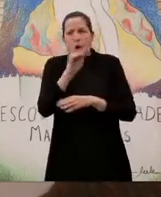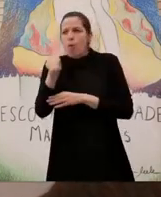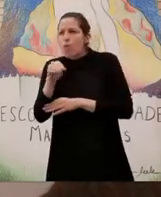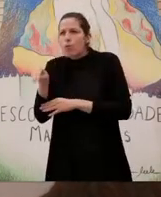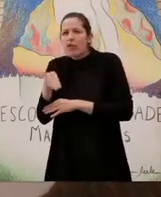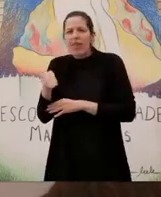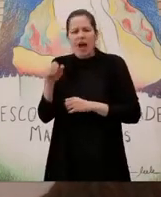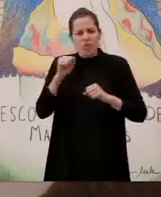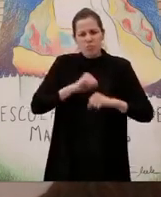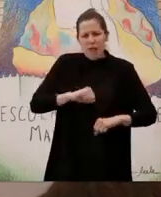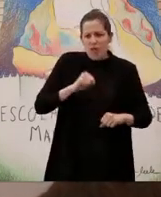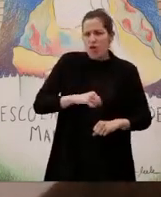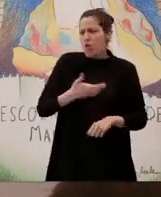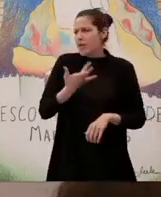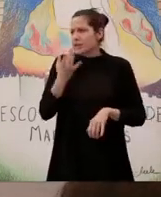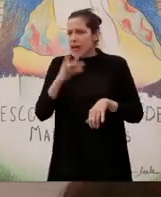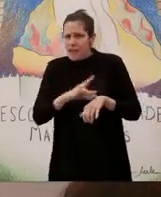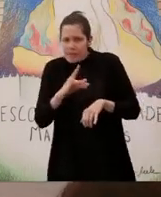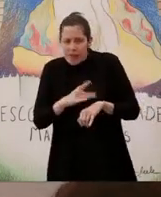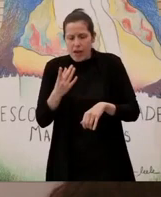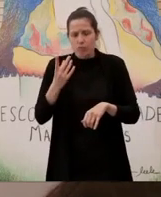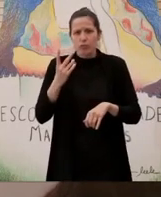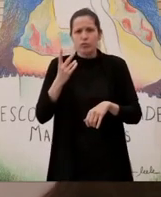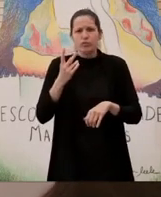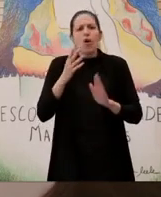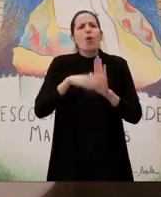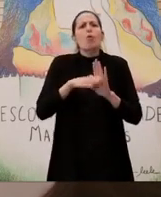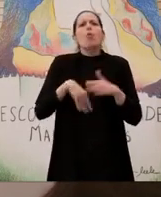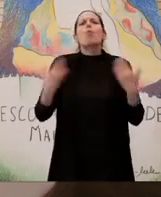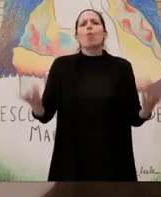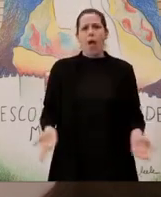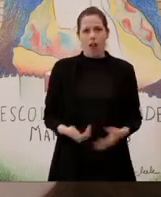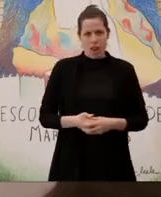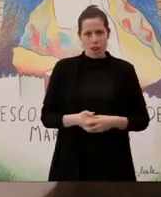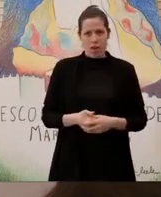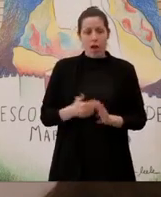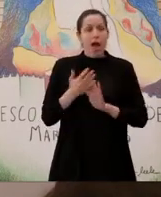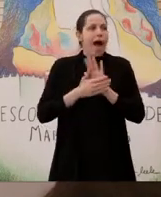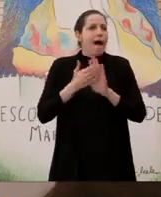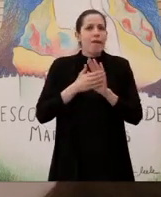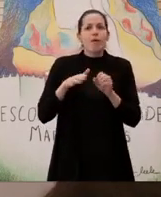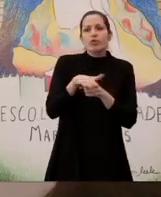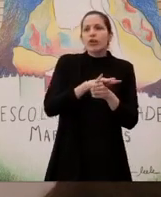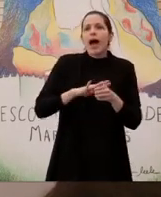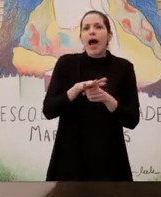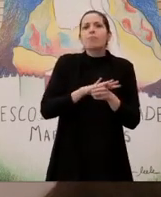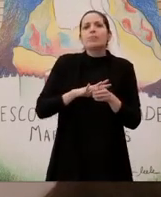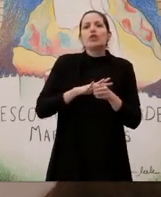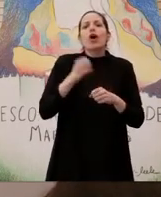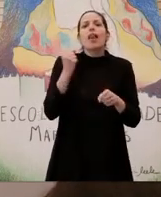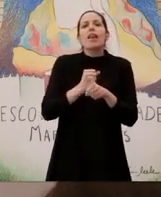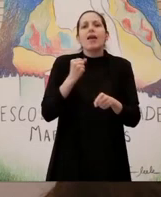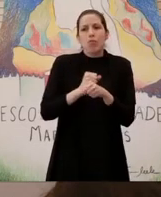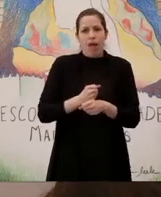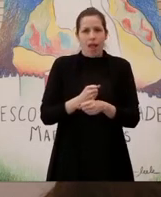mayores personas enfermos crianzas en qué condiciones digo ya no ámbito digamos dos espacio laboral hemos escondidos